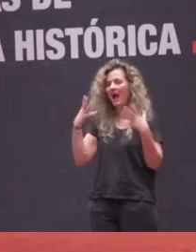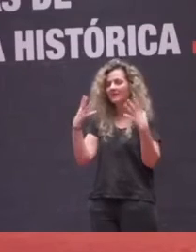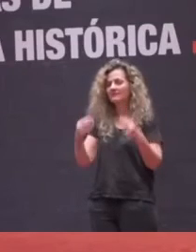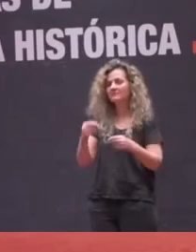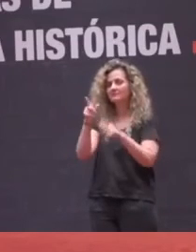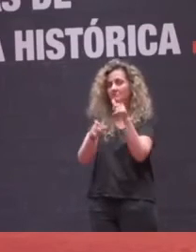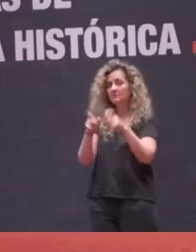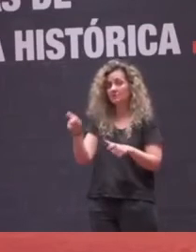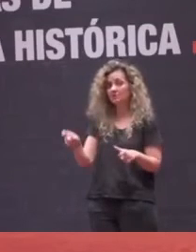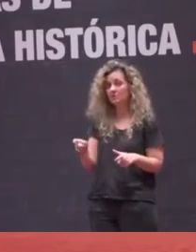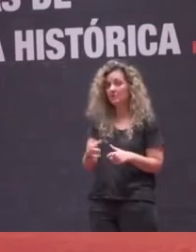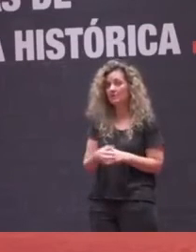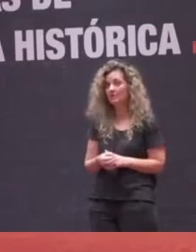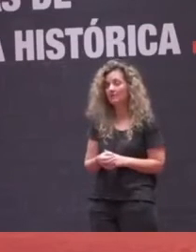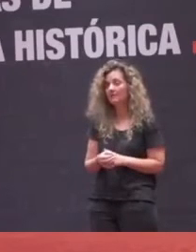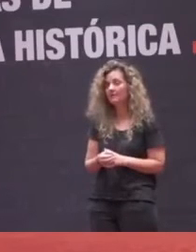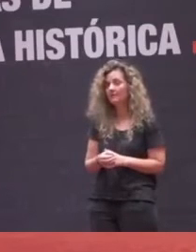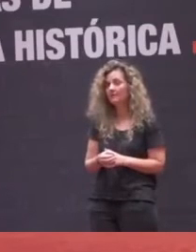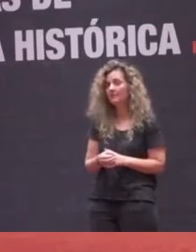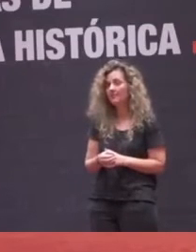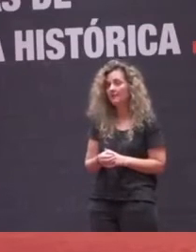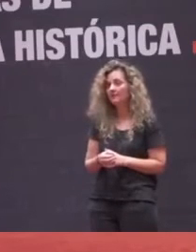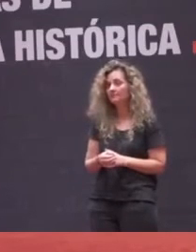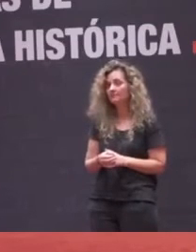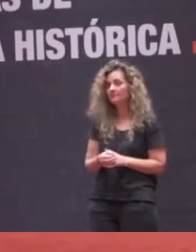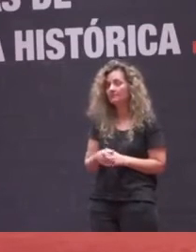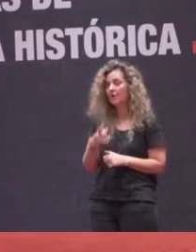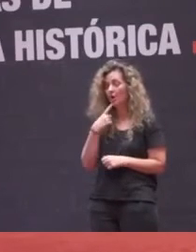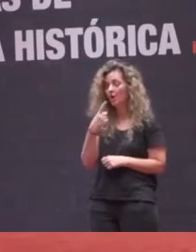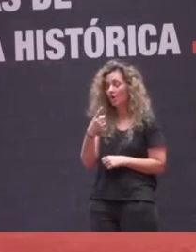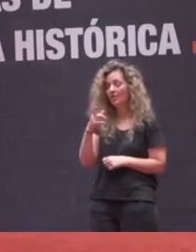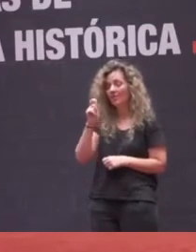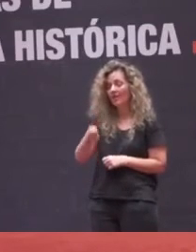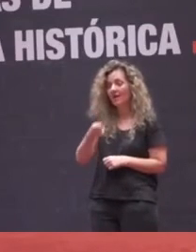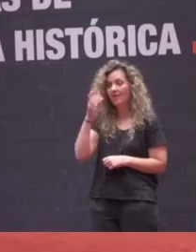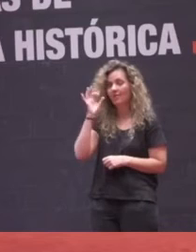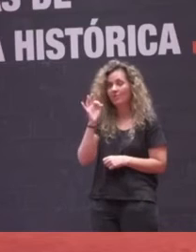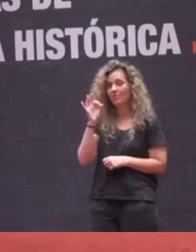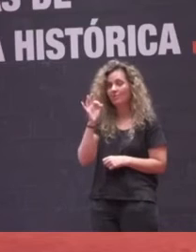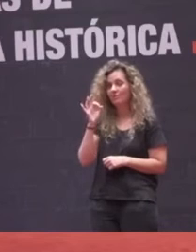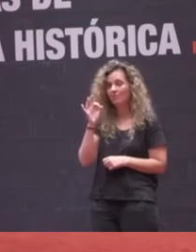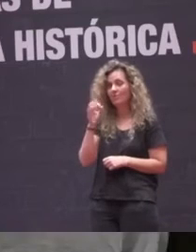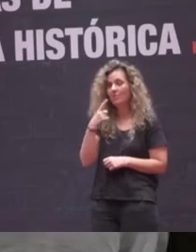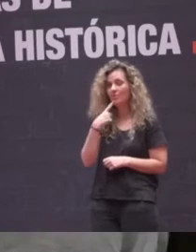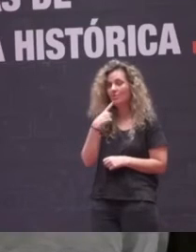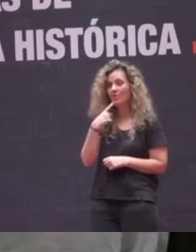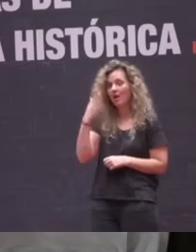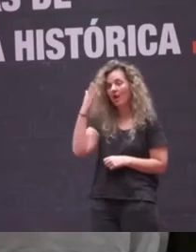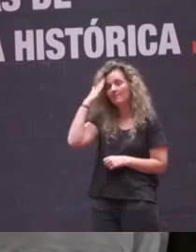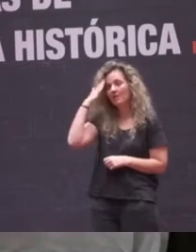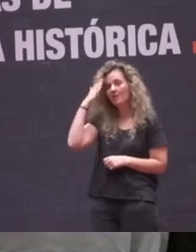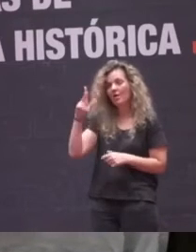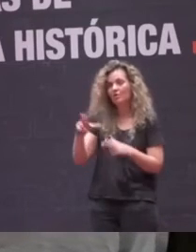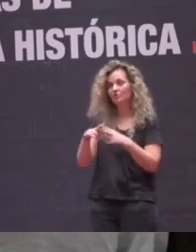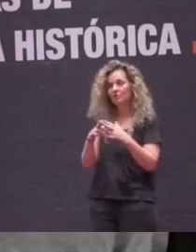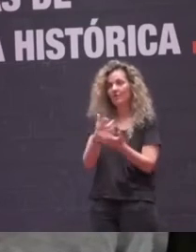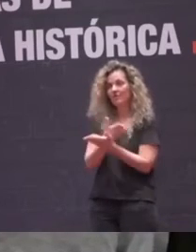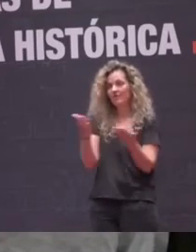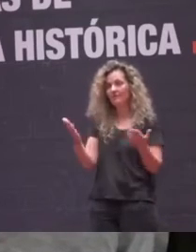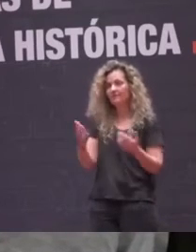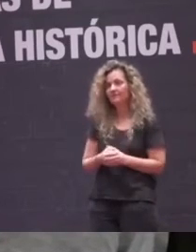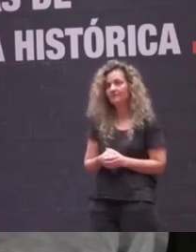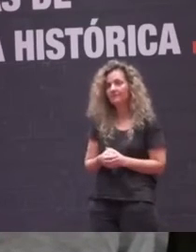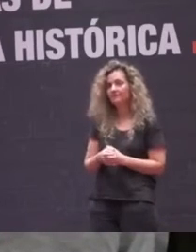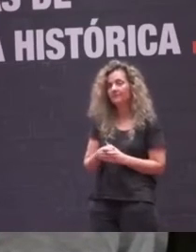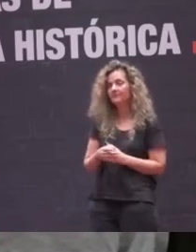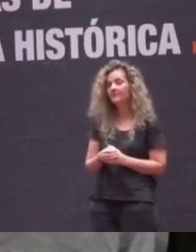¿no? E ten que ver, tamén o di a xueza, ¿no?, con a madurez democrática de unha sociedade. E